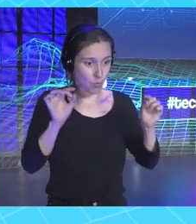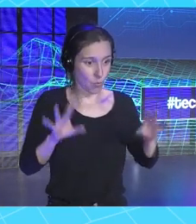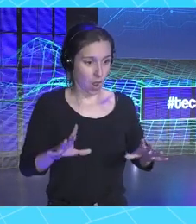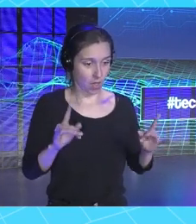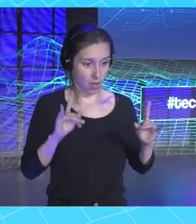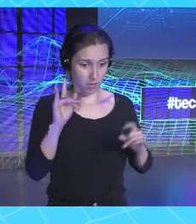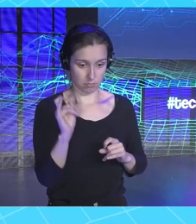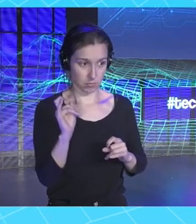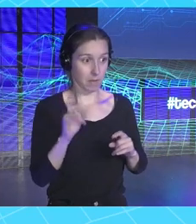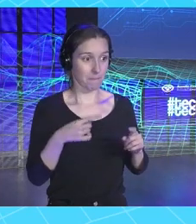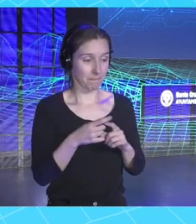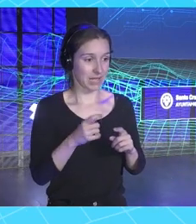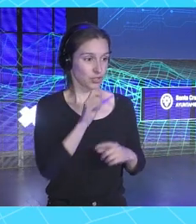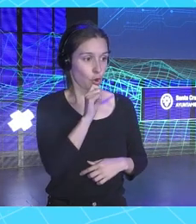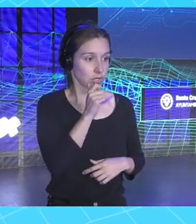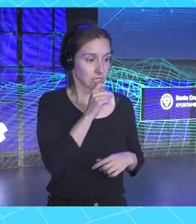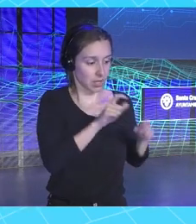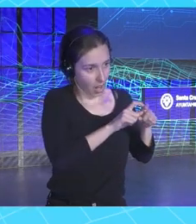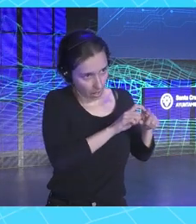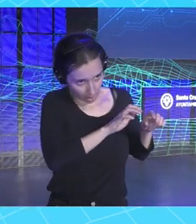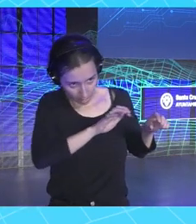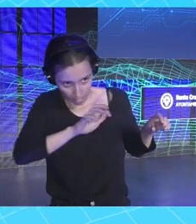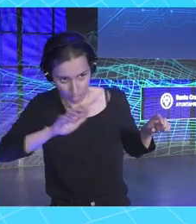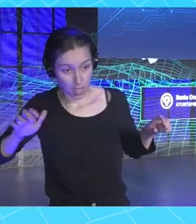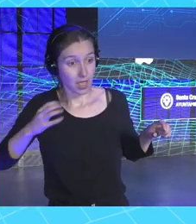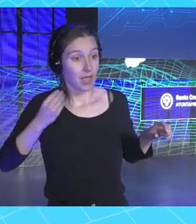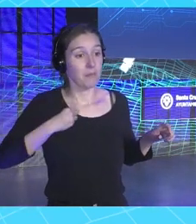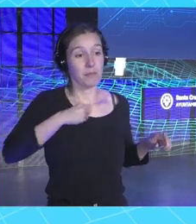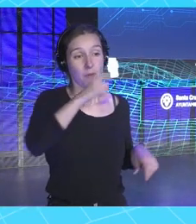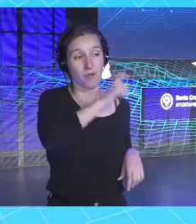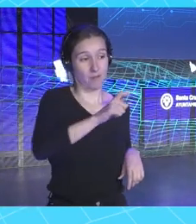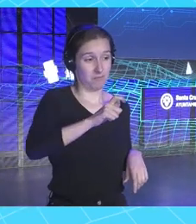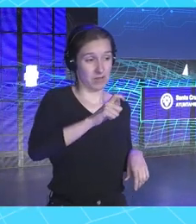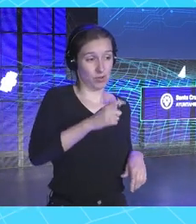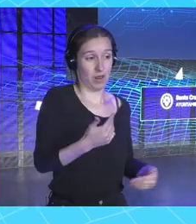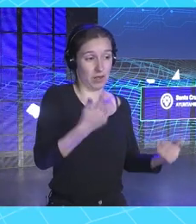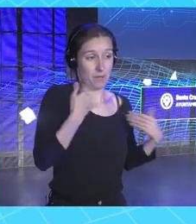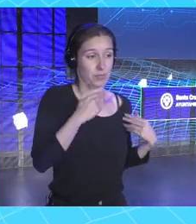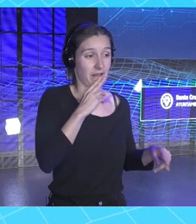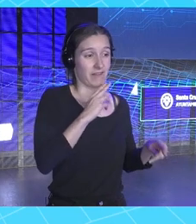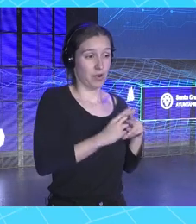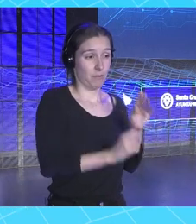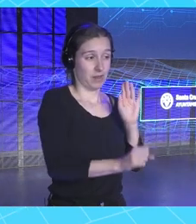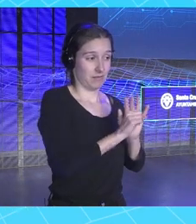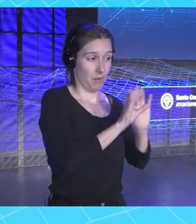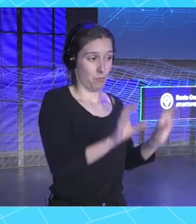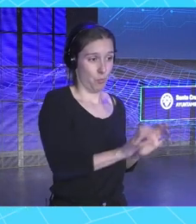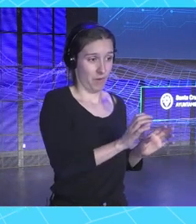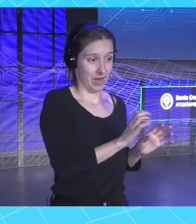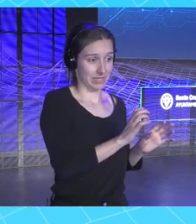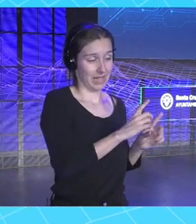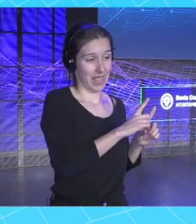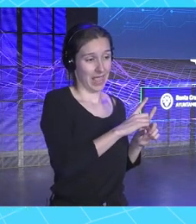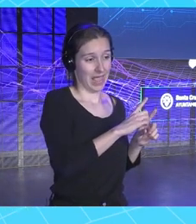nadie las contraseñas obviamente larguísimas al mismo tío que hace los nombres del IKEA pone las contraseñas de WiFi